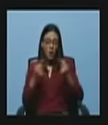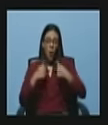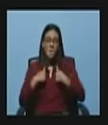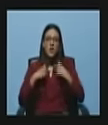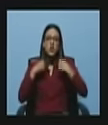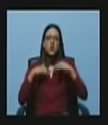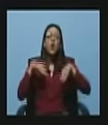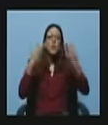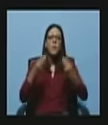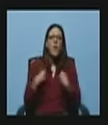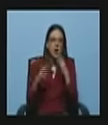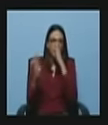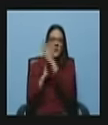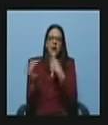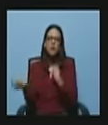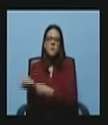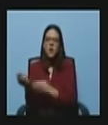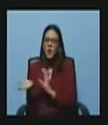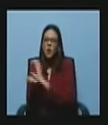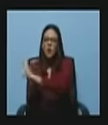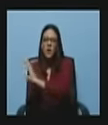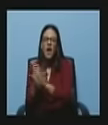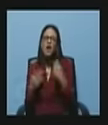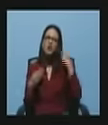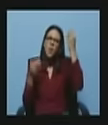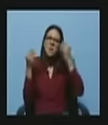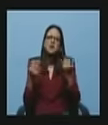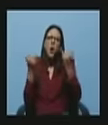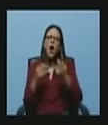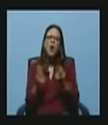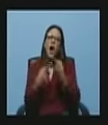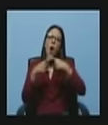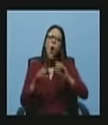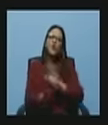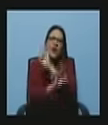los hacía llegar. Hoy en día presumo que se hace en vía CELE,